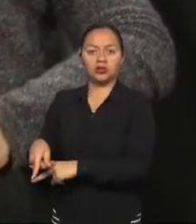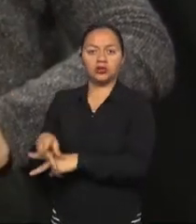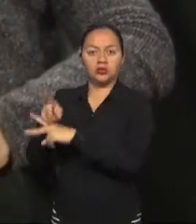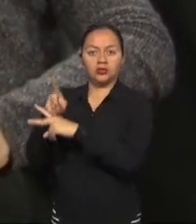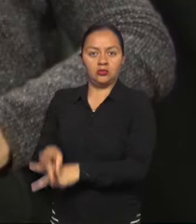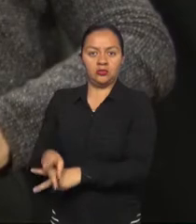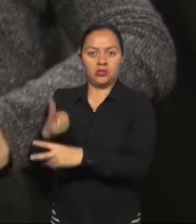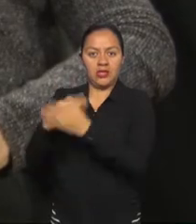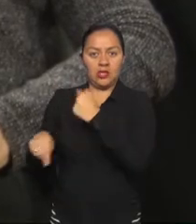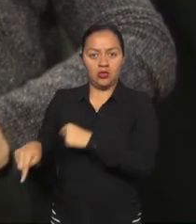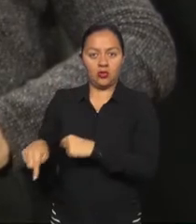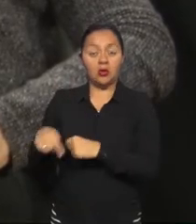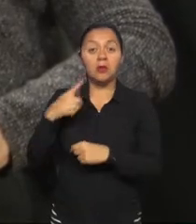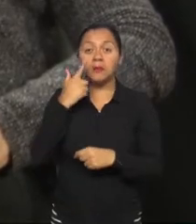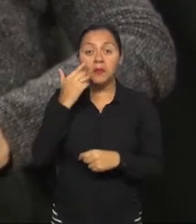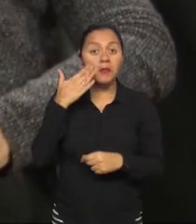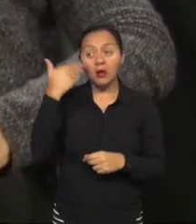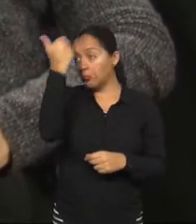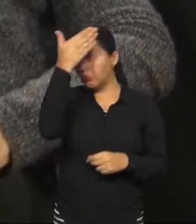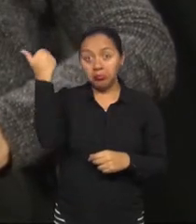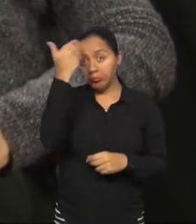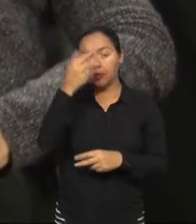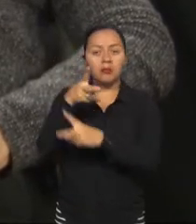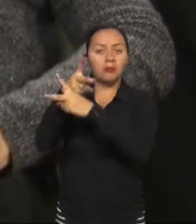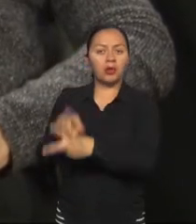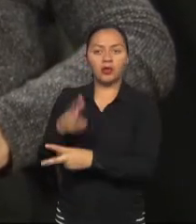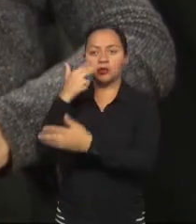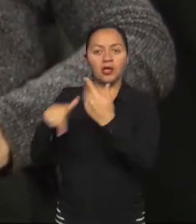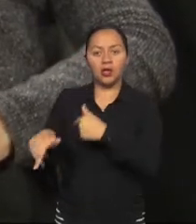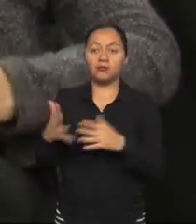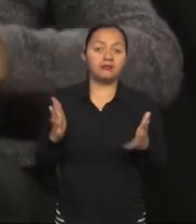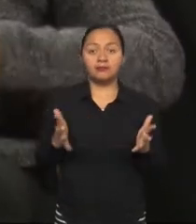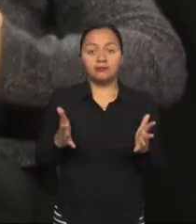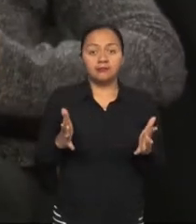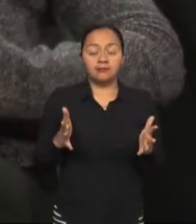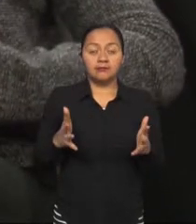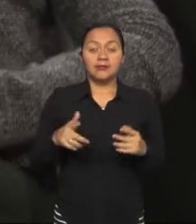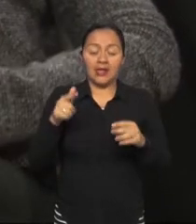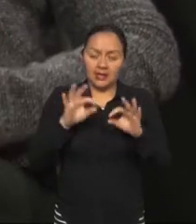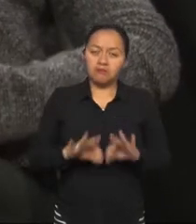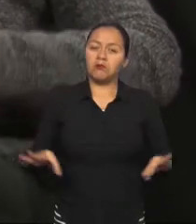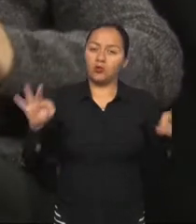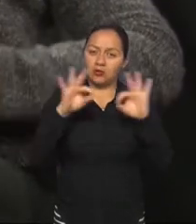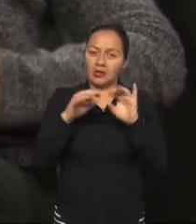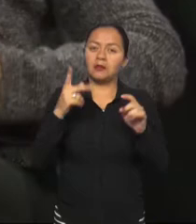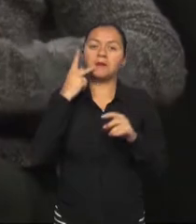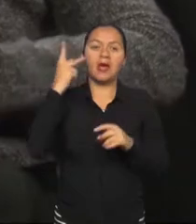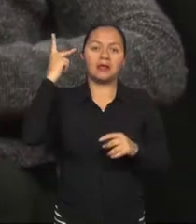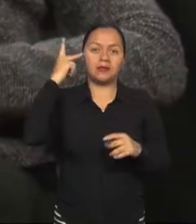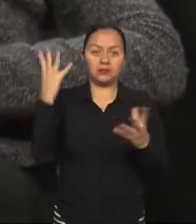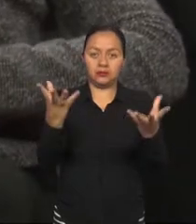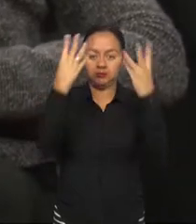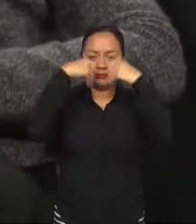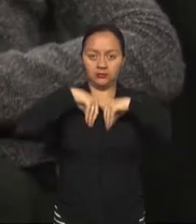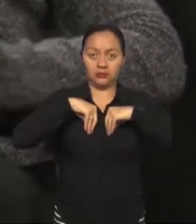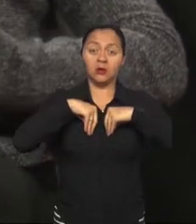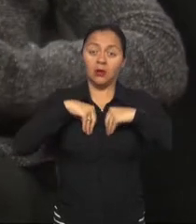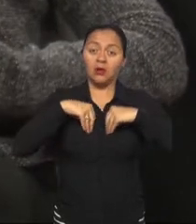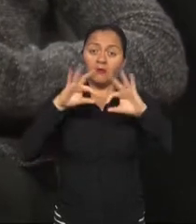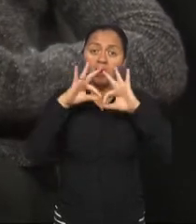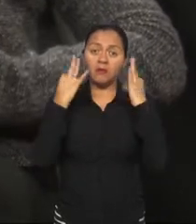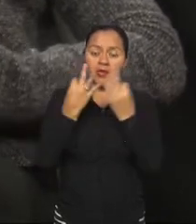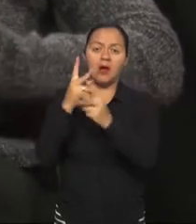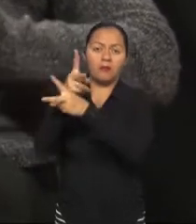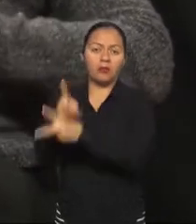con discapacidad. Eso es muy importante. El entorno familiar puede proteger, pero también